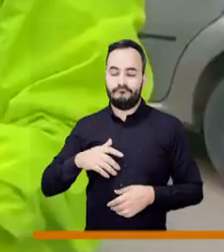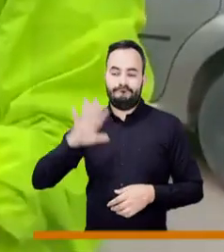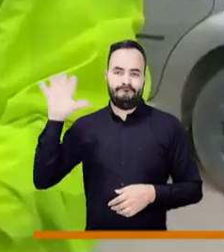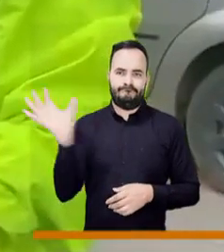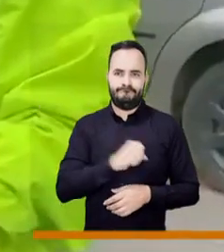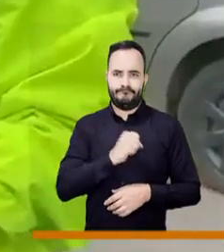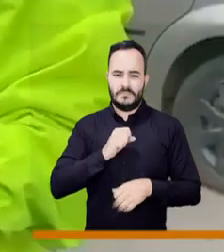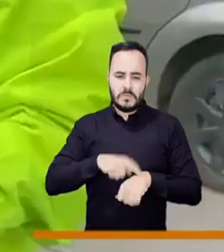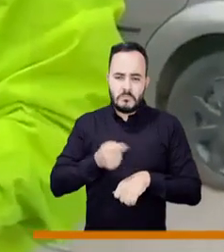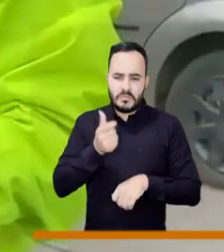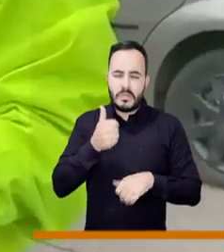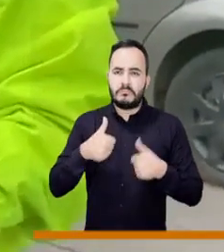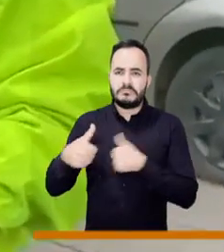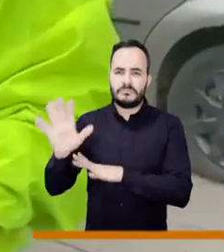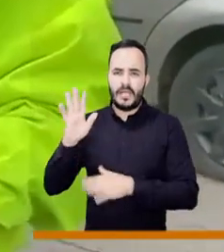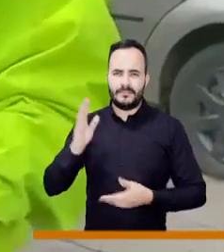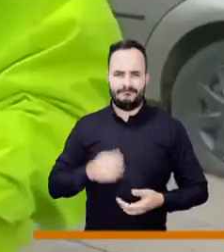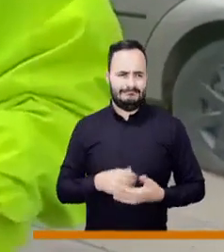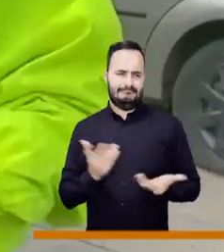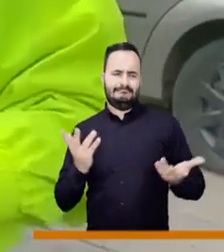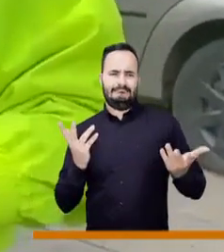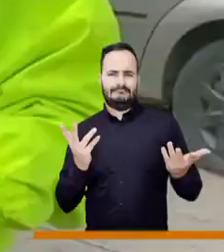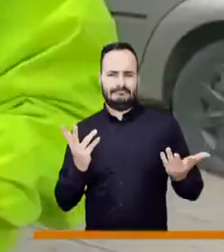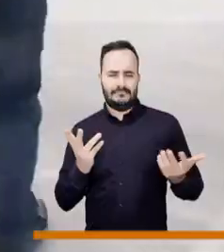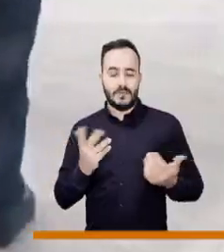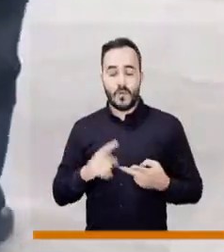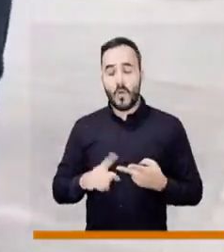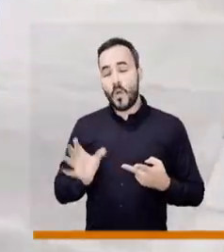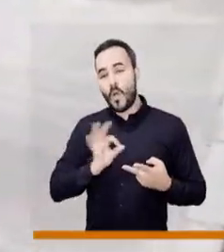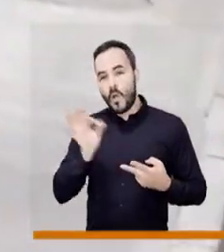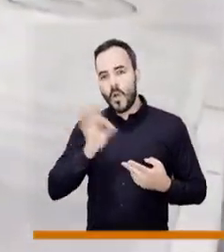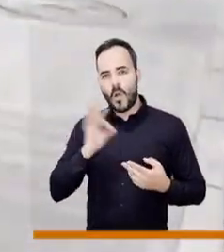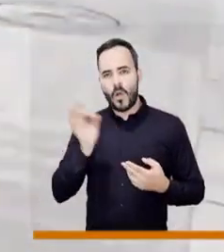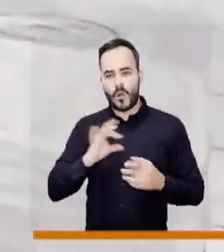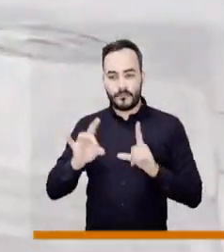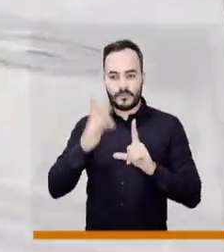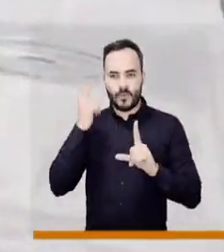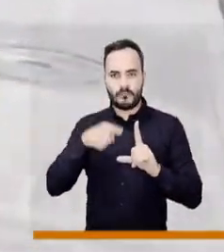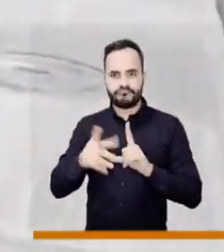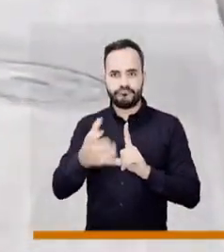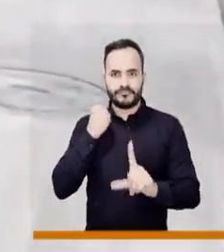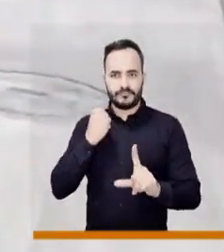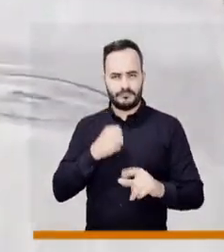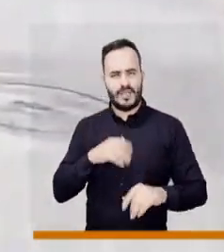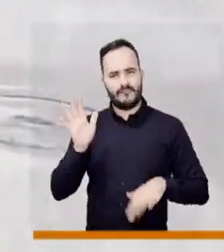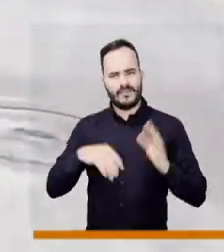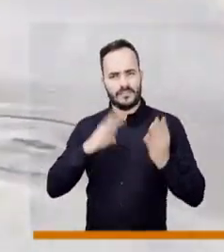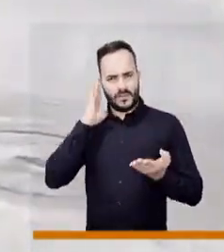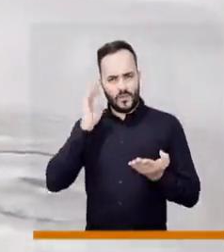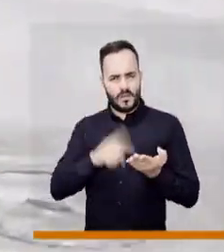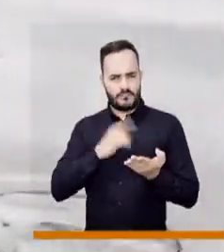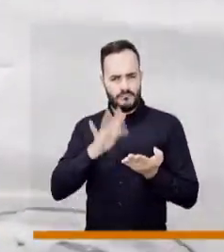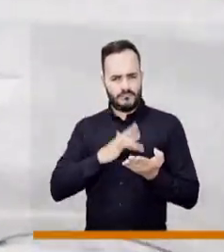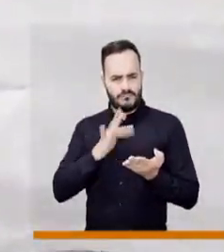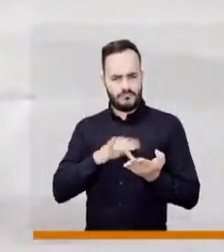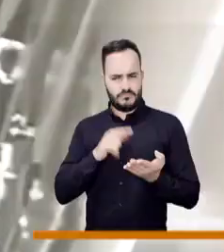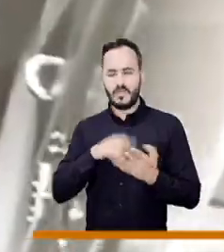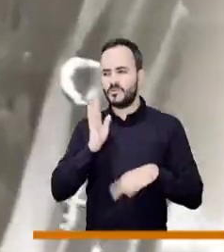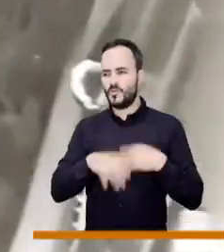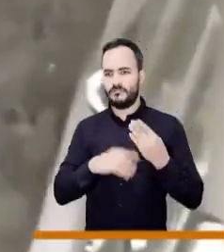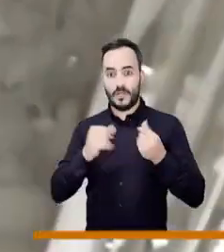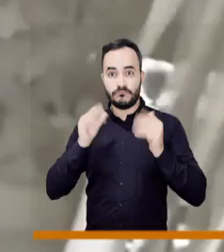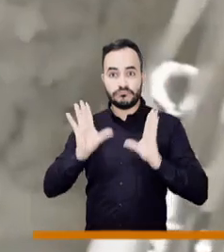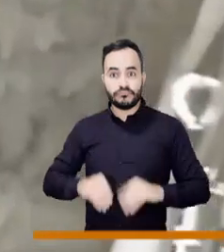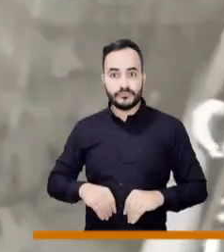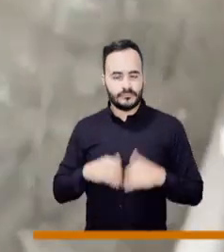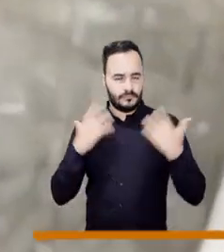un secuestro exprés, un montón de cosas que aparecen, o los ciberdelitos. Si usted cree que tiene en el celular no sé qué y